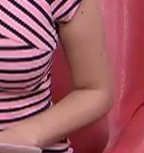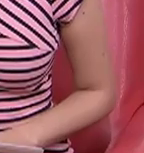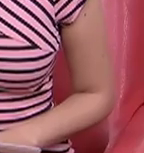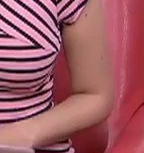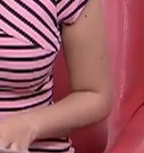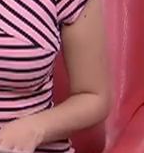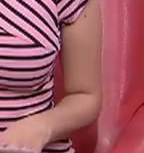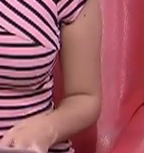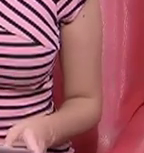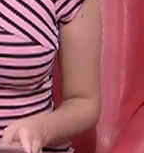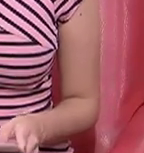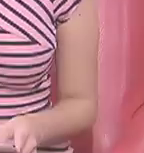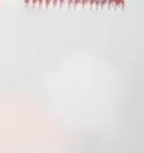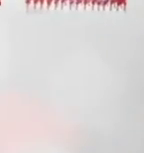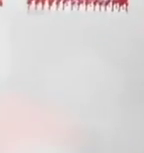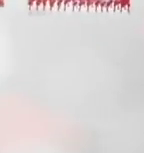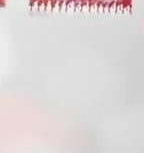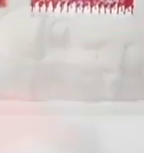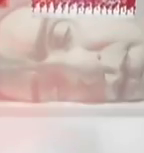tengan excelente miércoles.